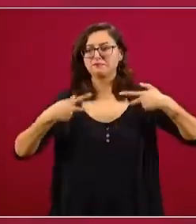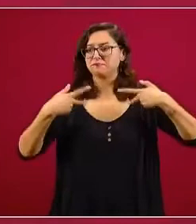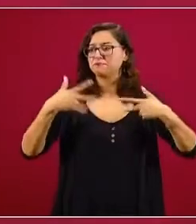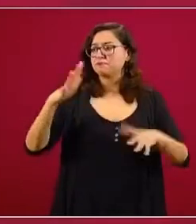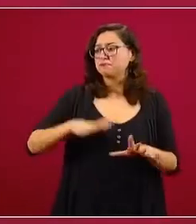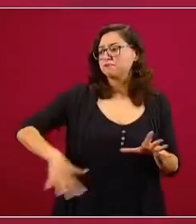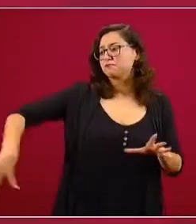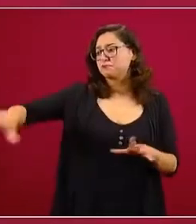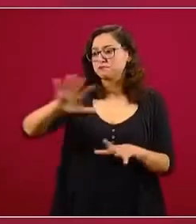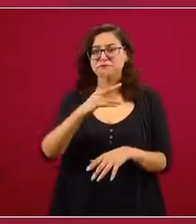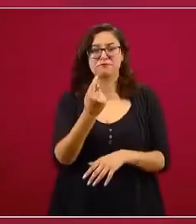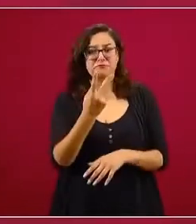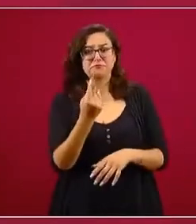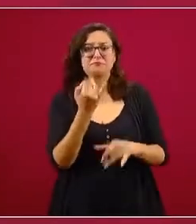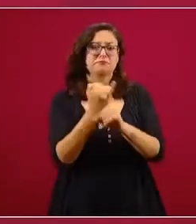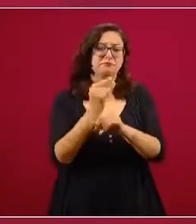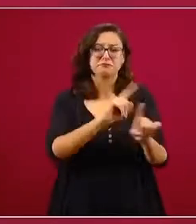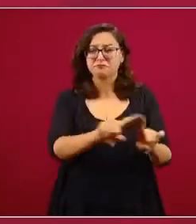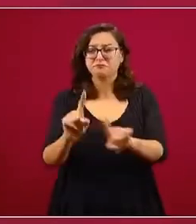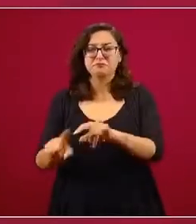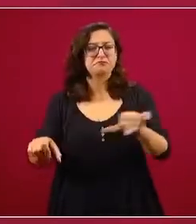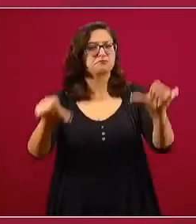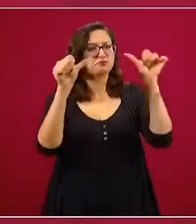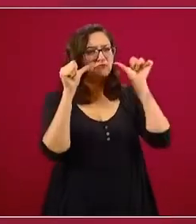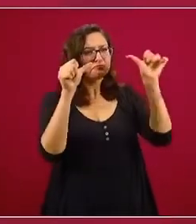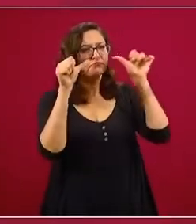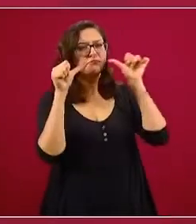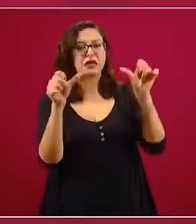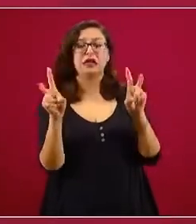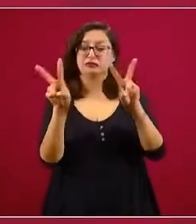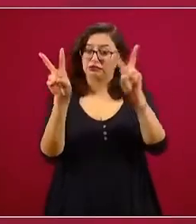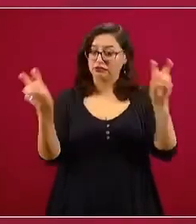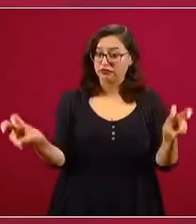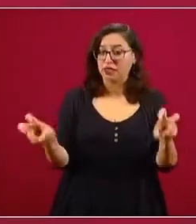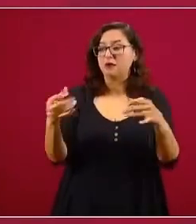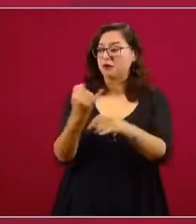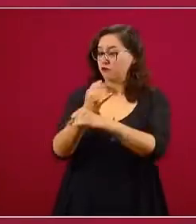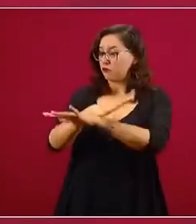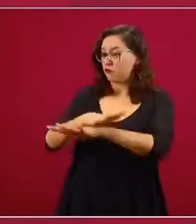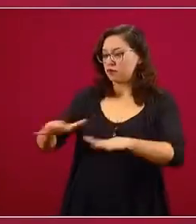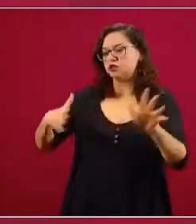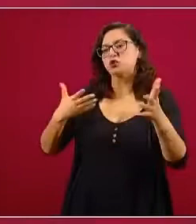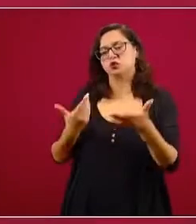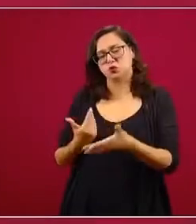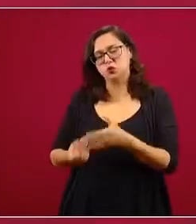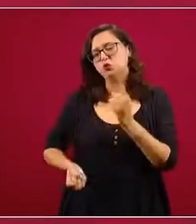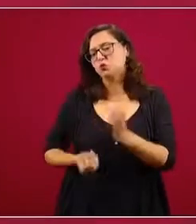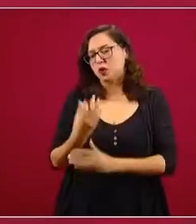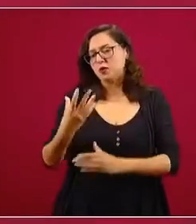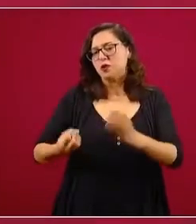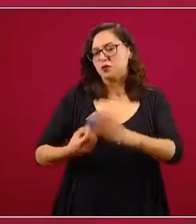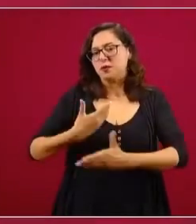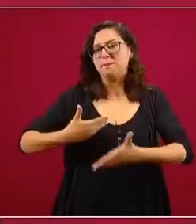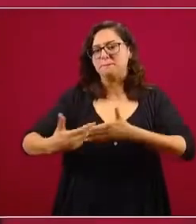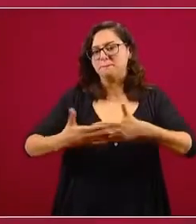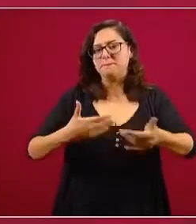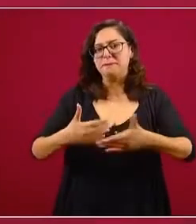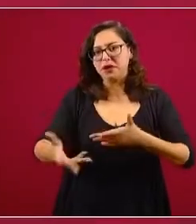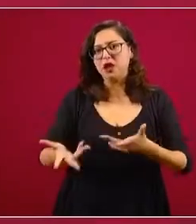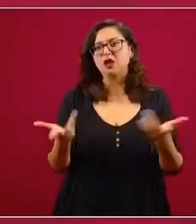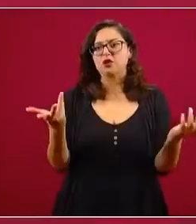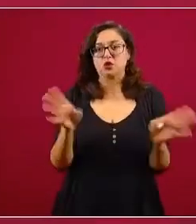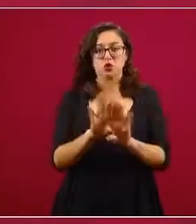momento sintoniza para poder actualizarse sobre los datos, lógicamente, de cómo se está comportando